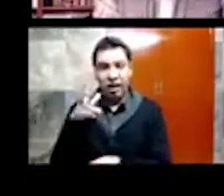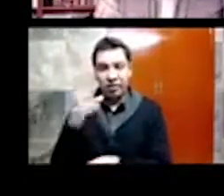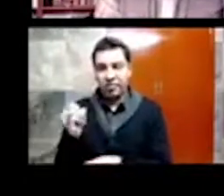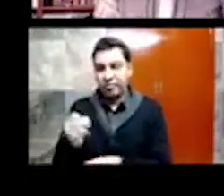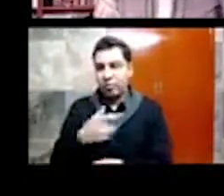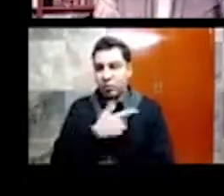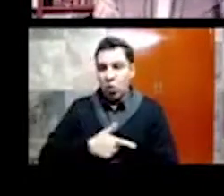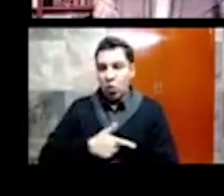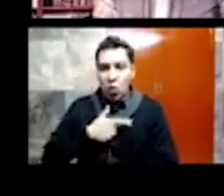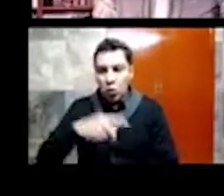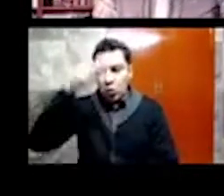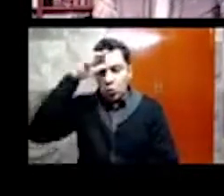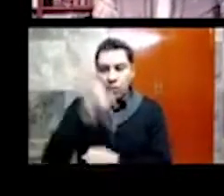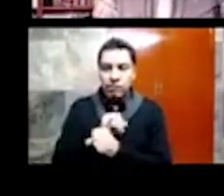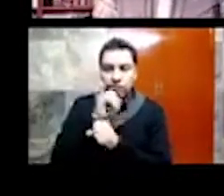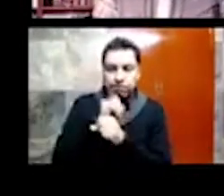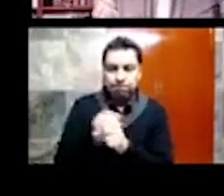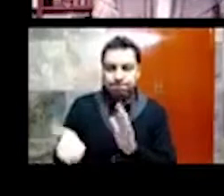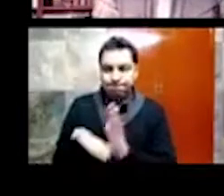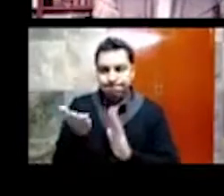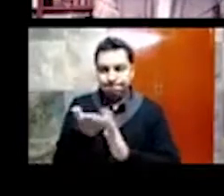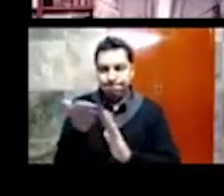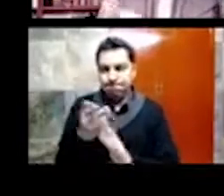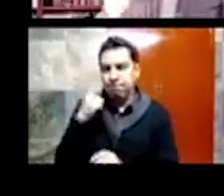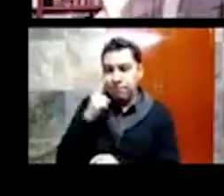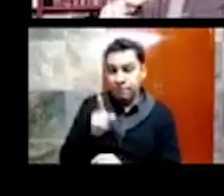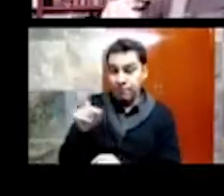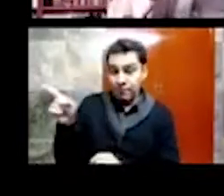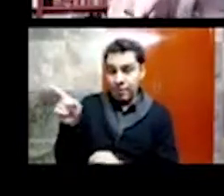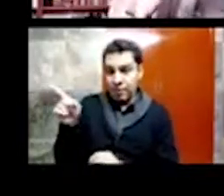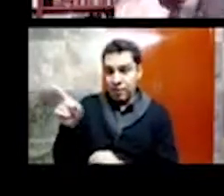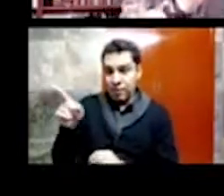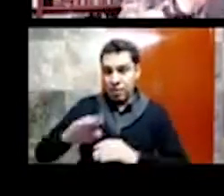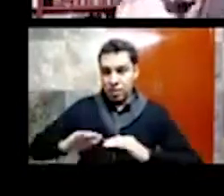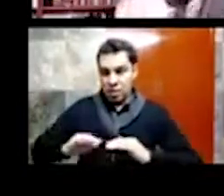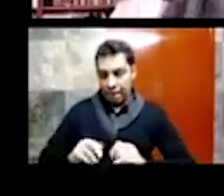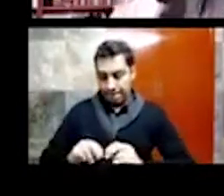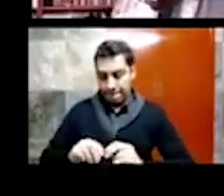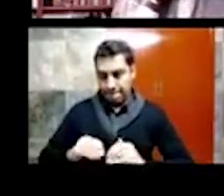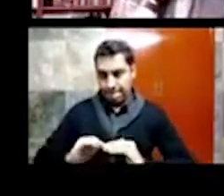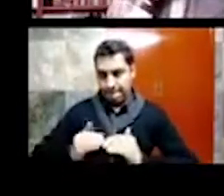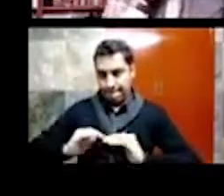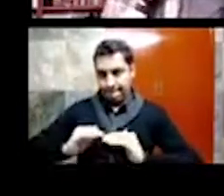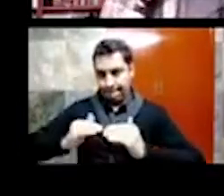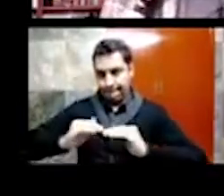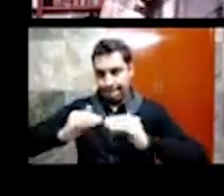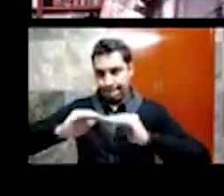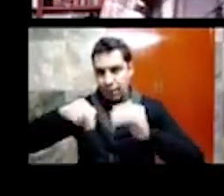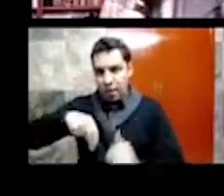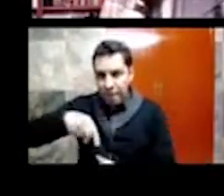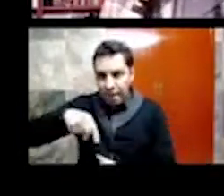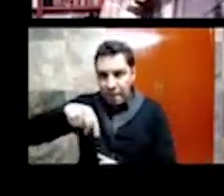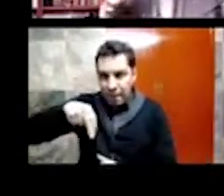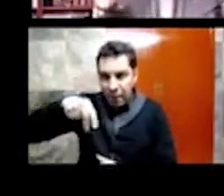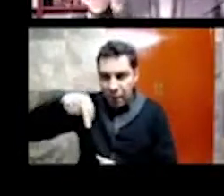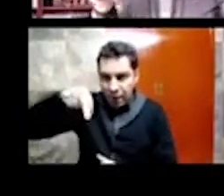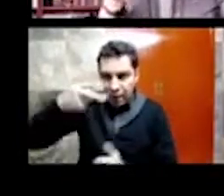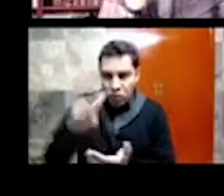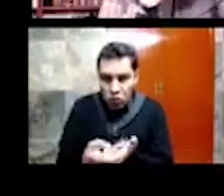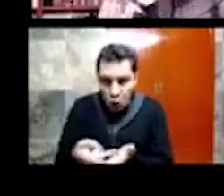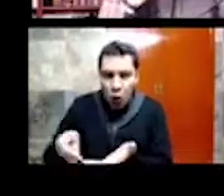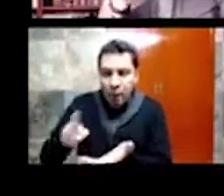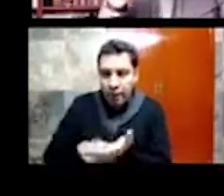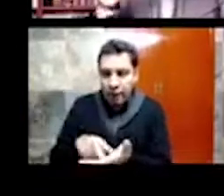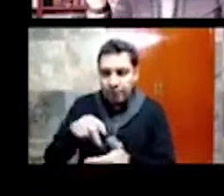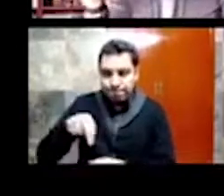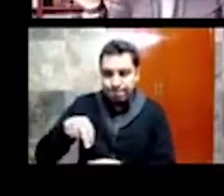universo, escalinatas doble, alfardas que rematan para dejar el espacio de los braseros, que nos hablan de